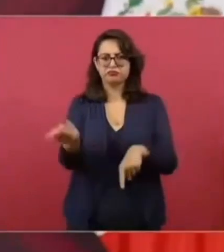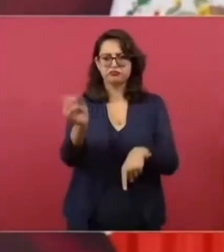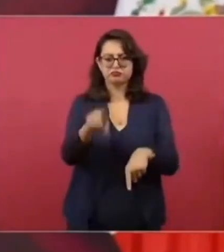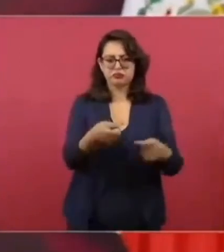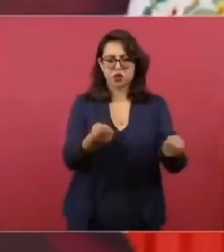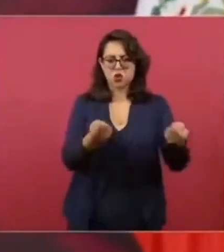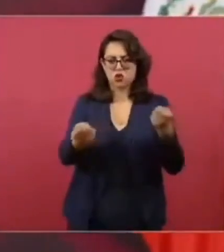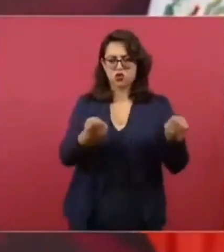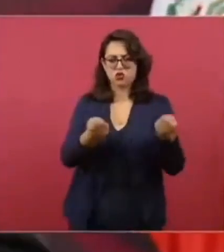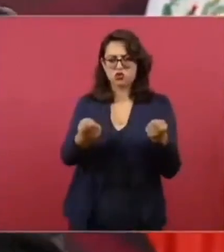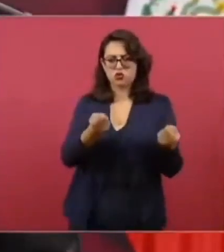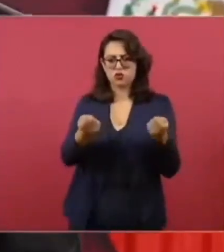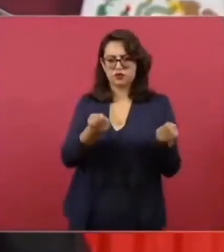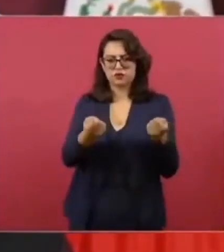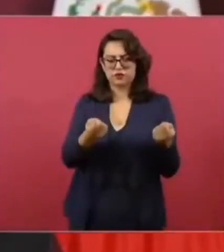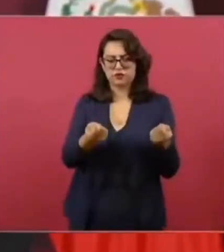que yo